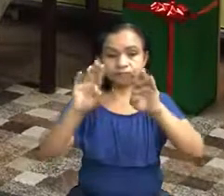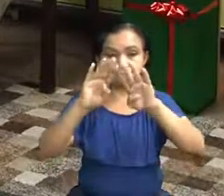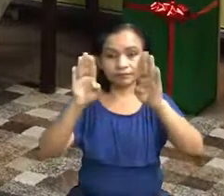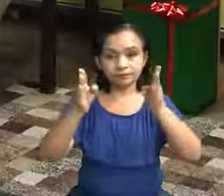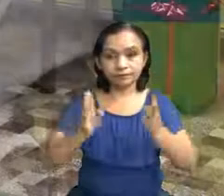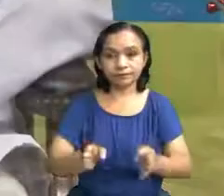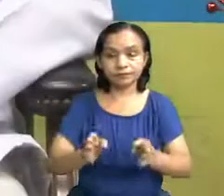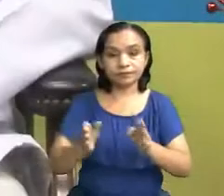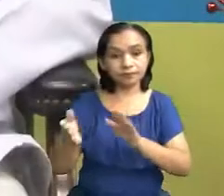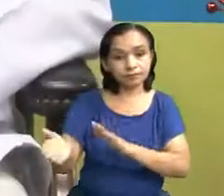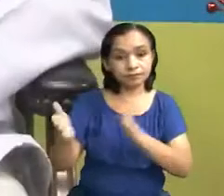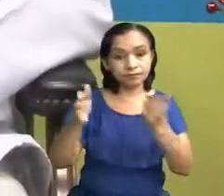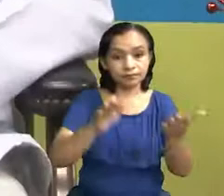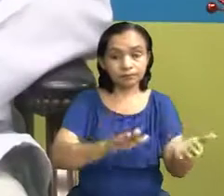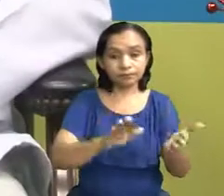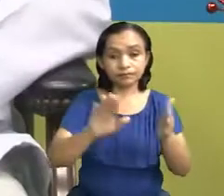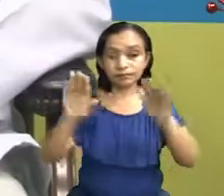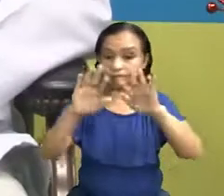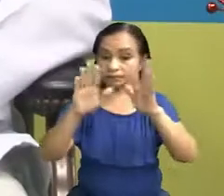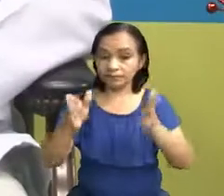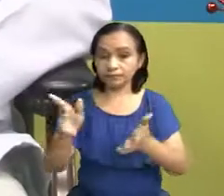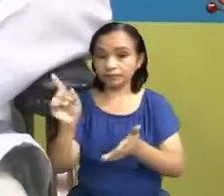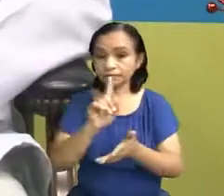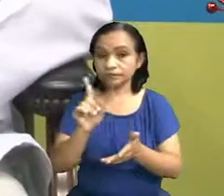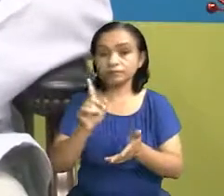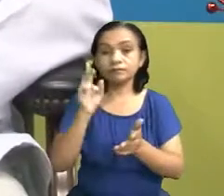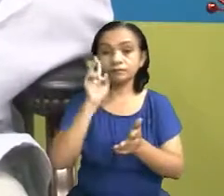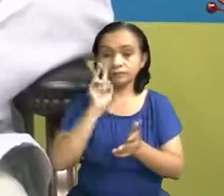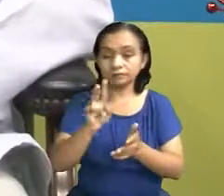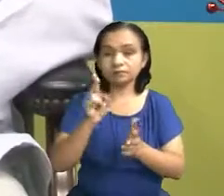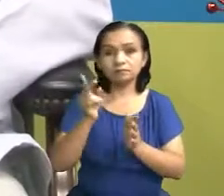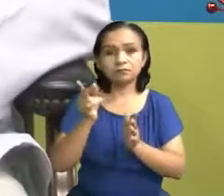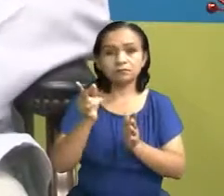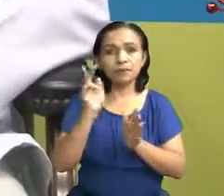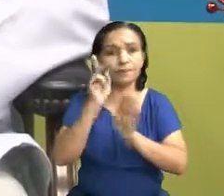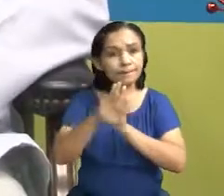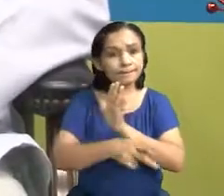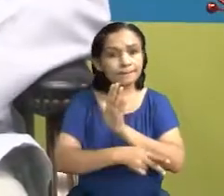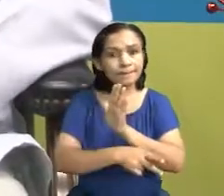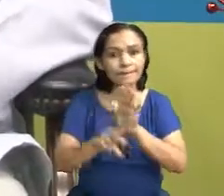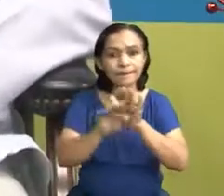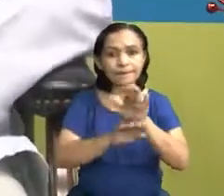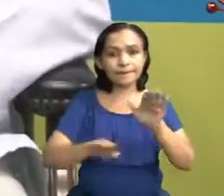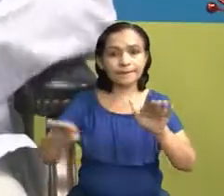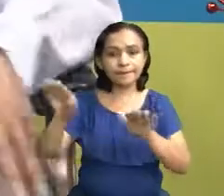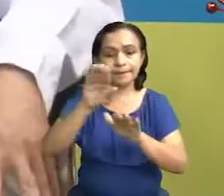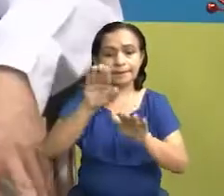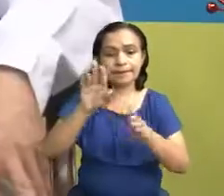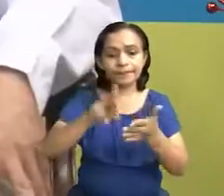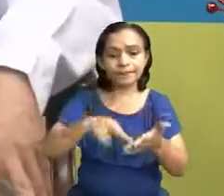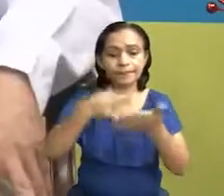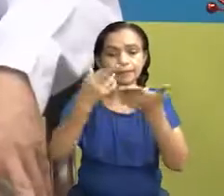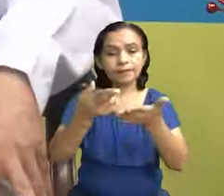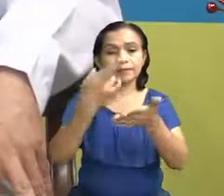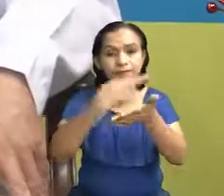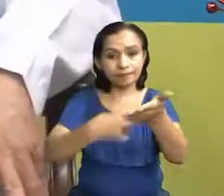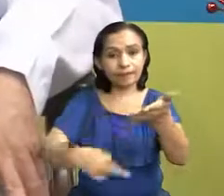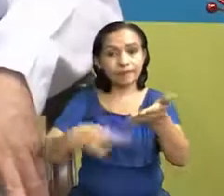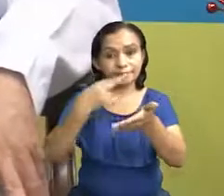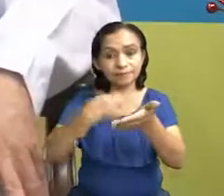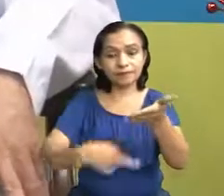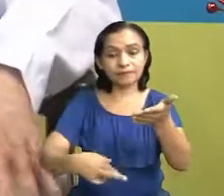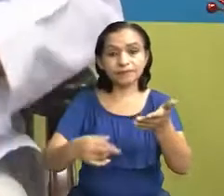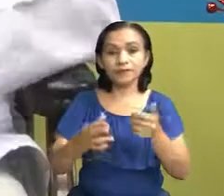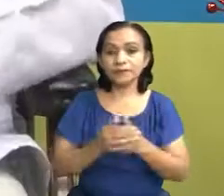La mortalidad materna está demostrado que se ha disminuido en países donde hay mayor cantidad de donaciones, ¿verdad?